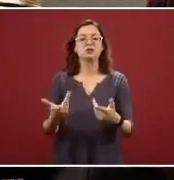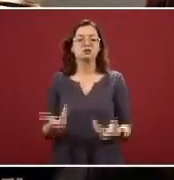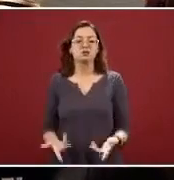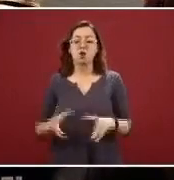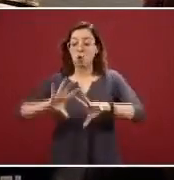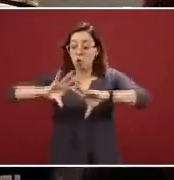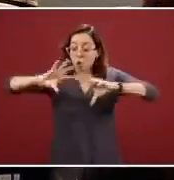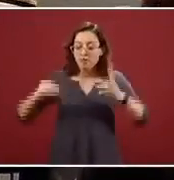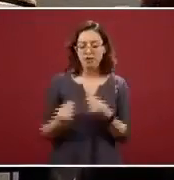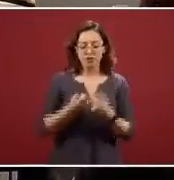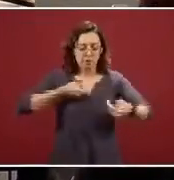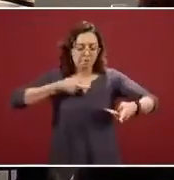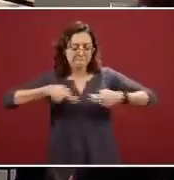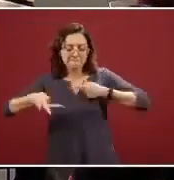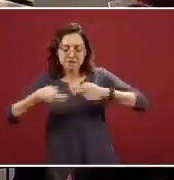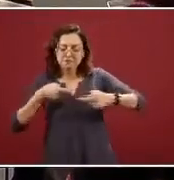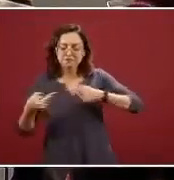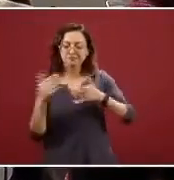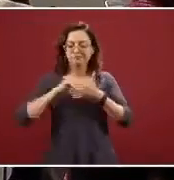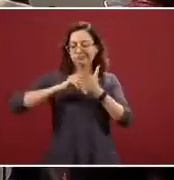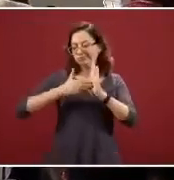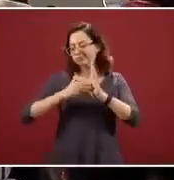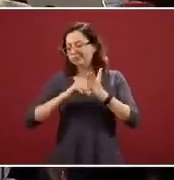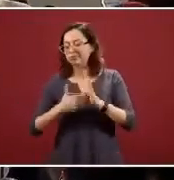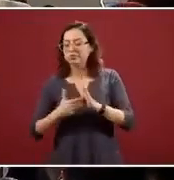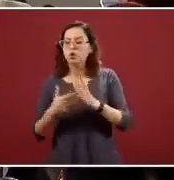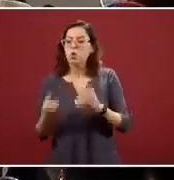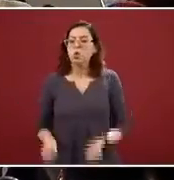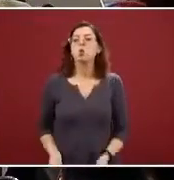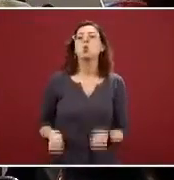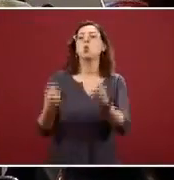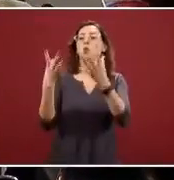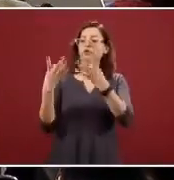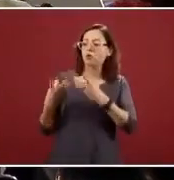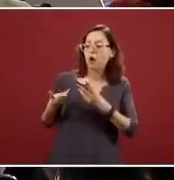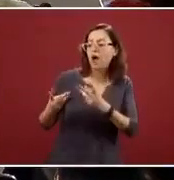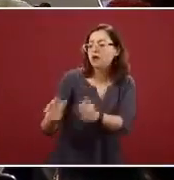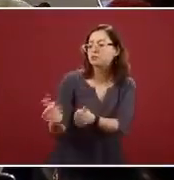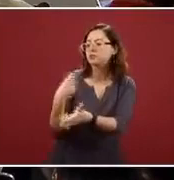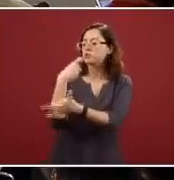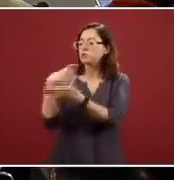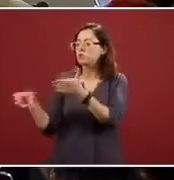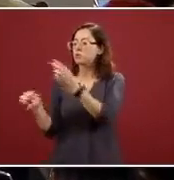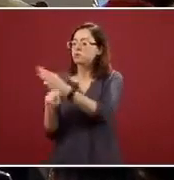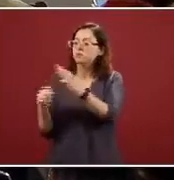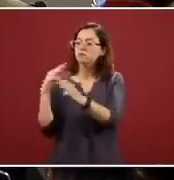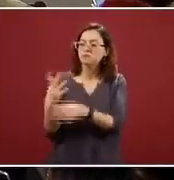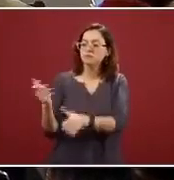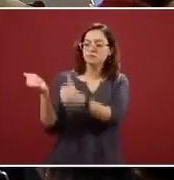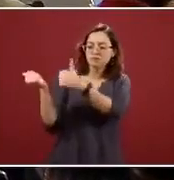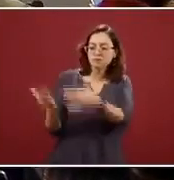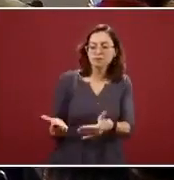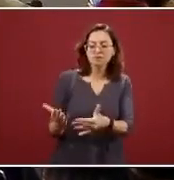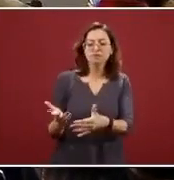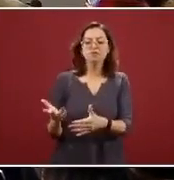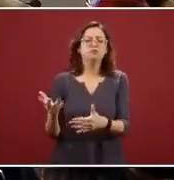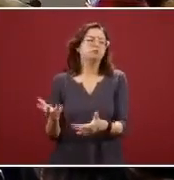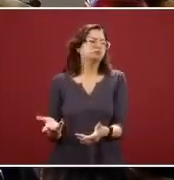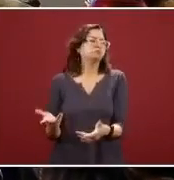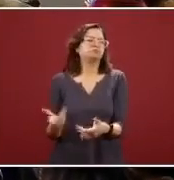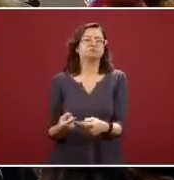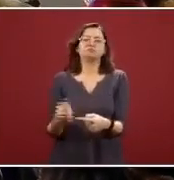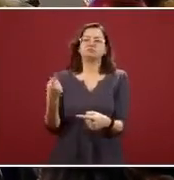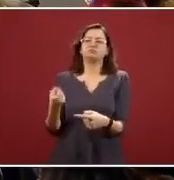general para la estimación y compra de los insumos. Esto es lo que hemos venido trabajando desde las últimas 3 o